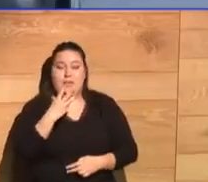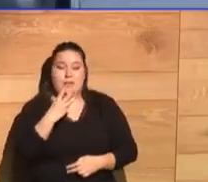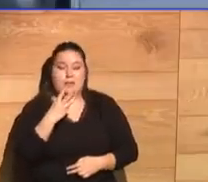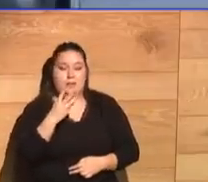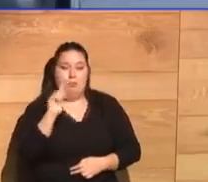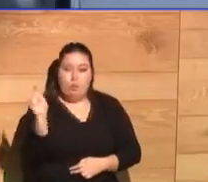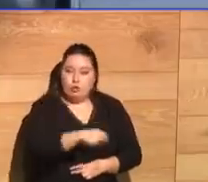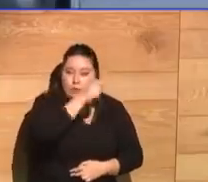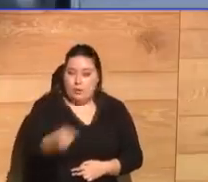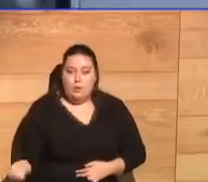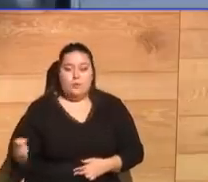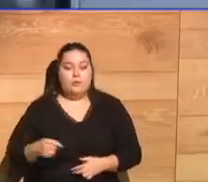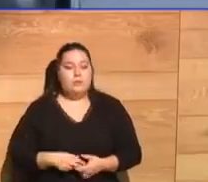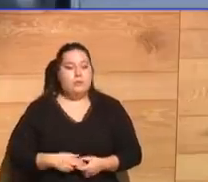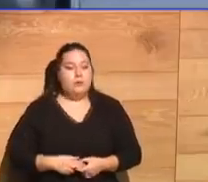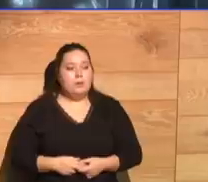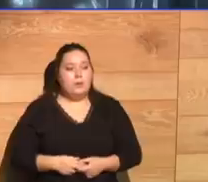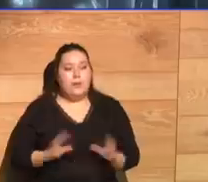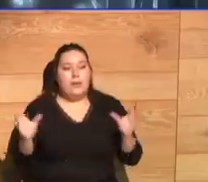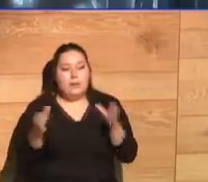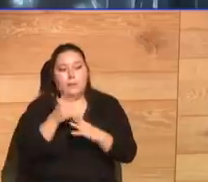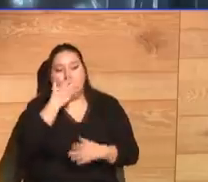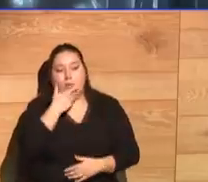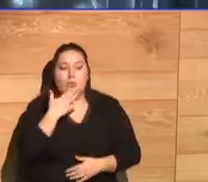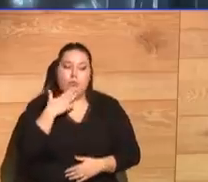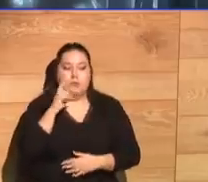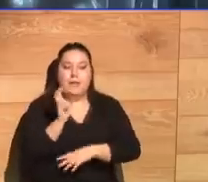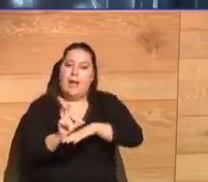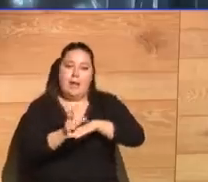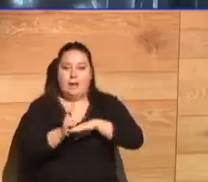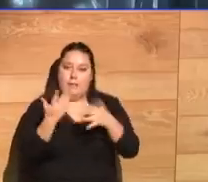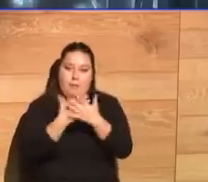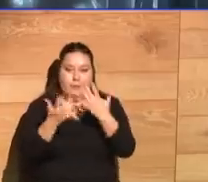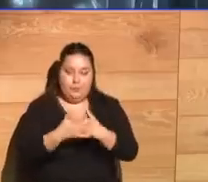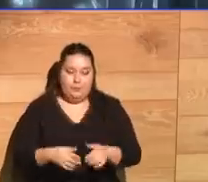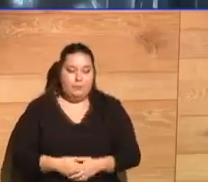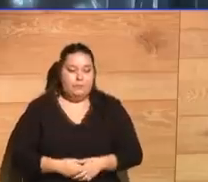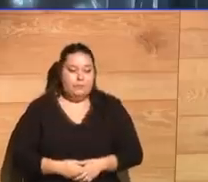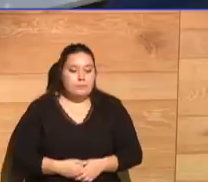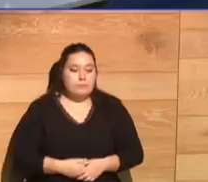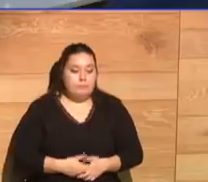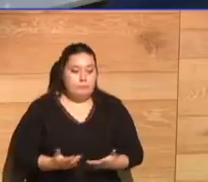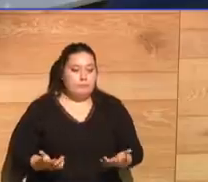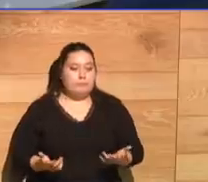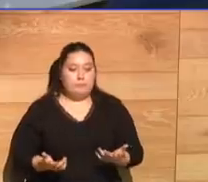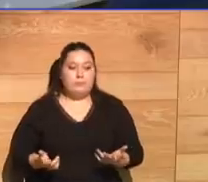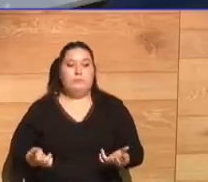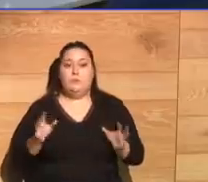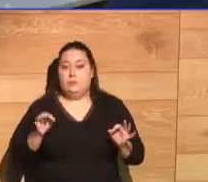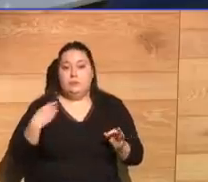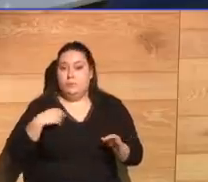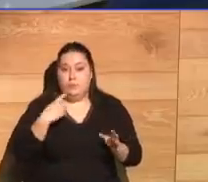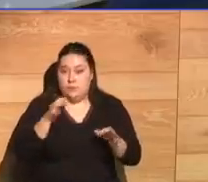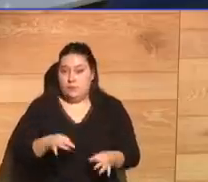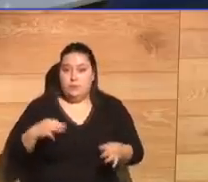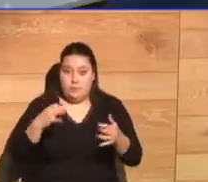Y los Alkin lo traen. Al que el equipo conocerá comúnmente como la rata almizclera. Vale, de todas maneras, claro, también aquí pasa lo de siempre. Es